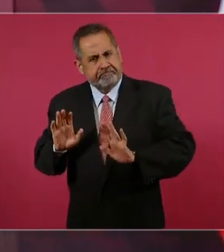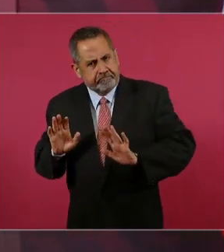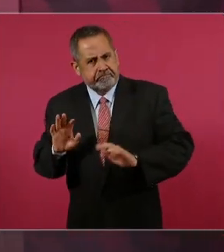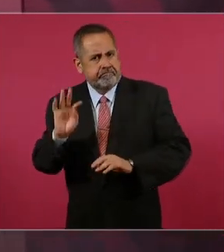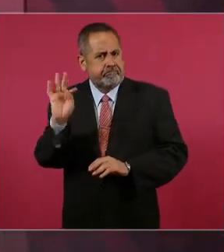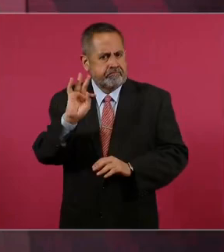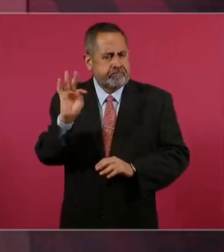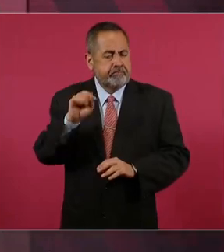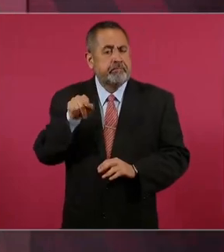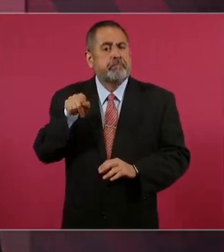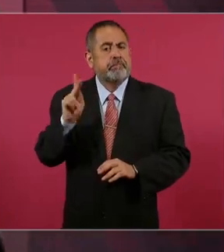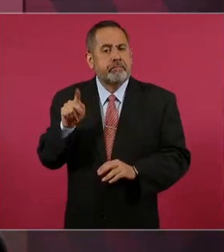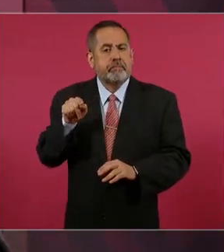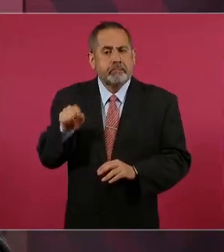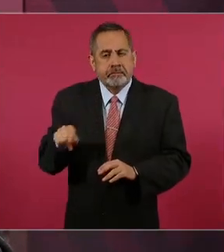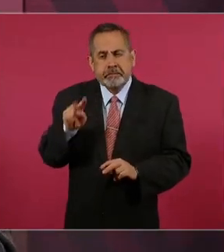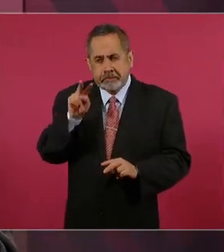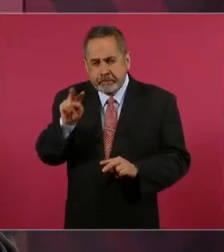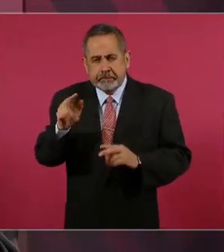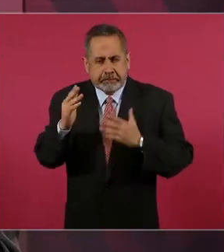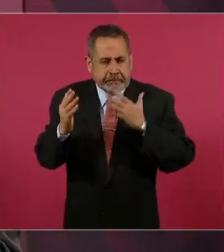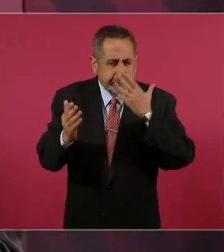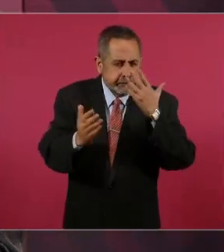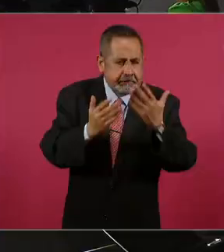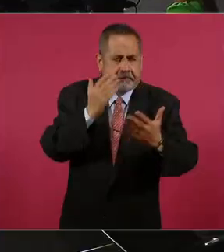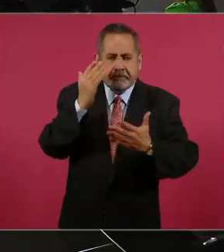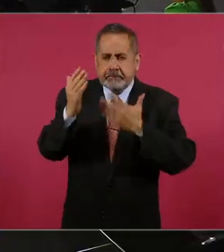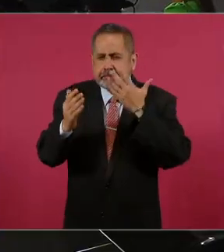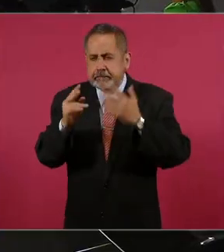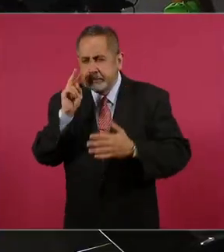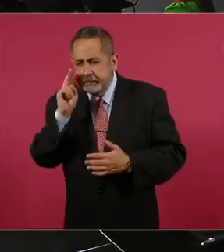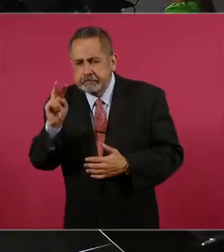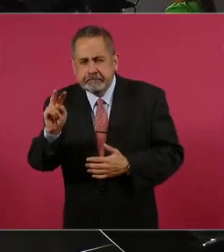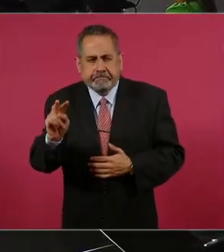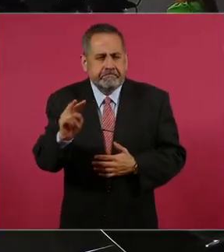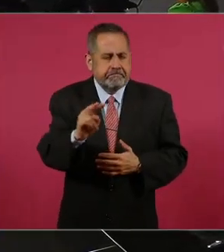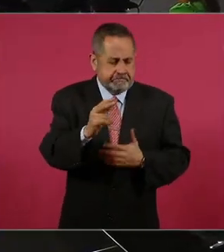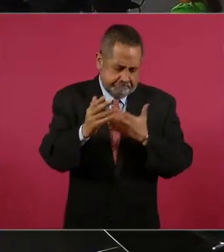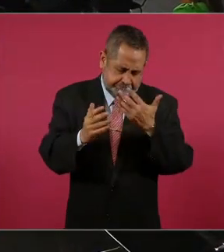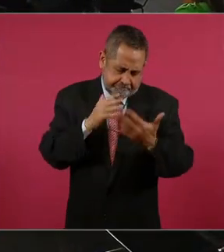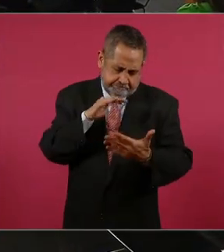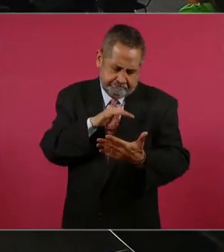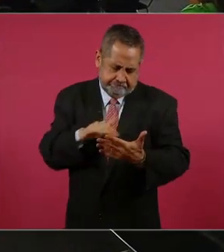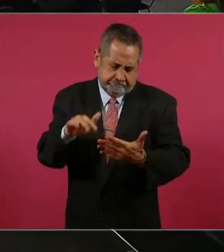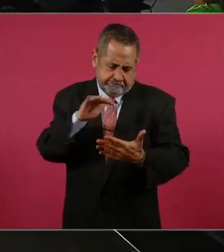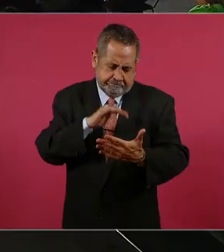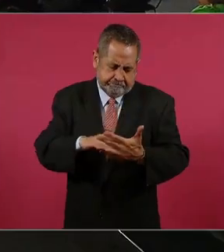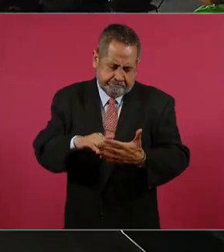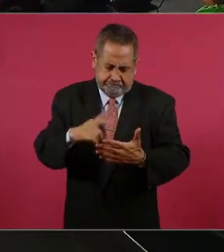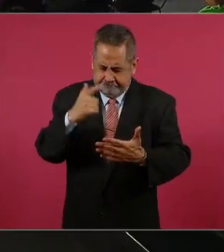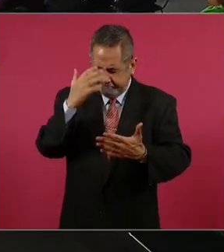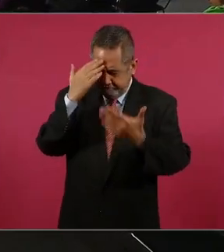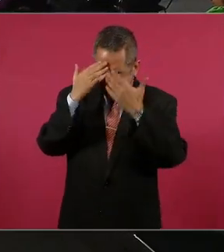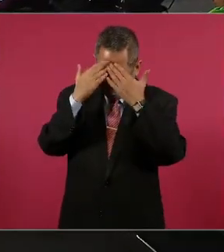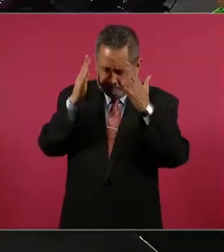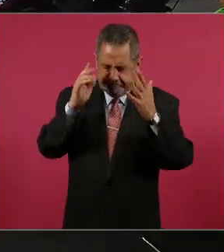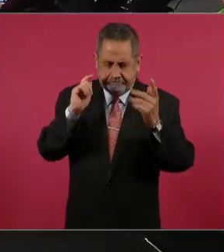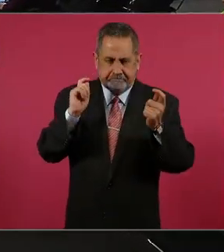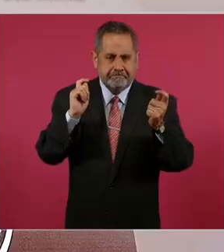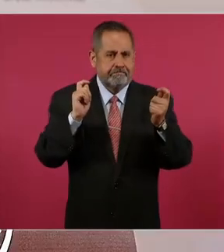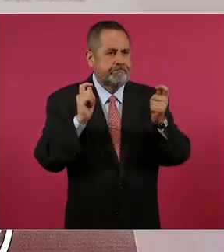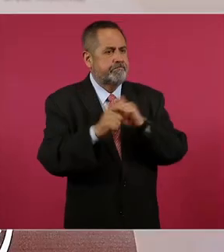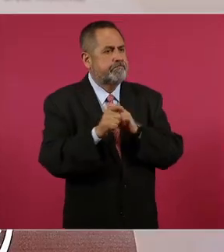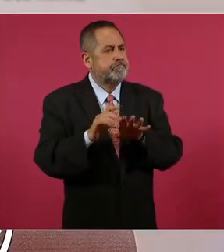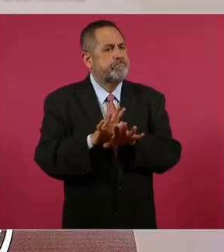pero el estudio le da motivos,